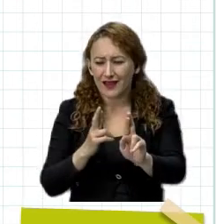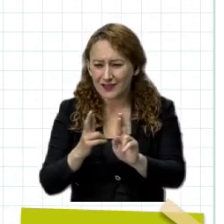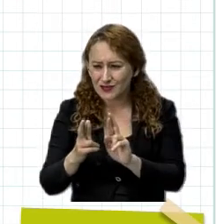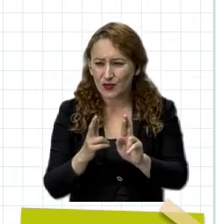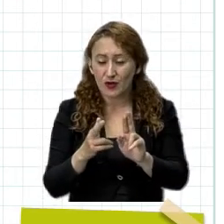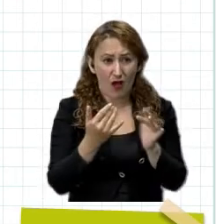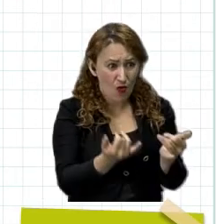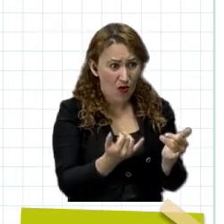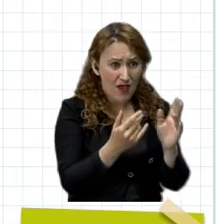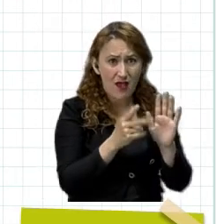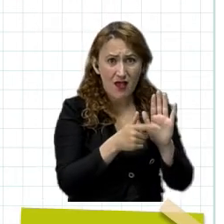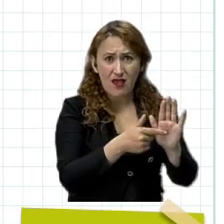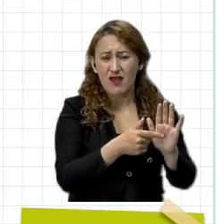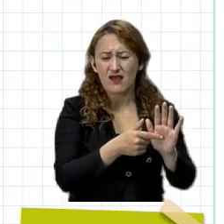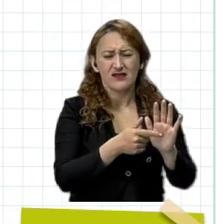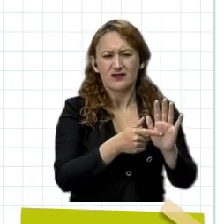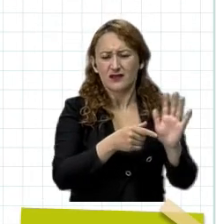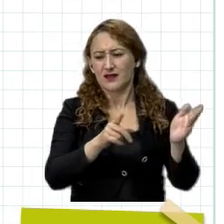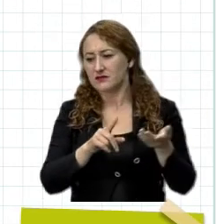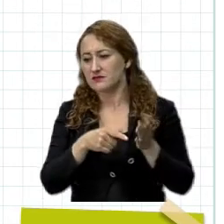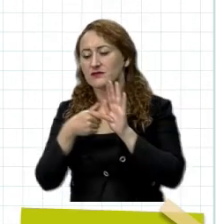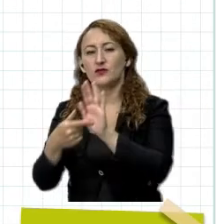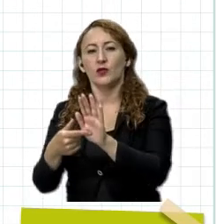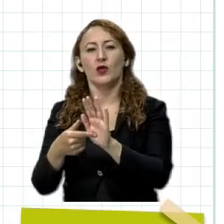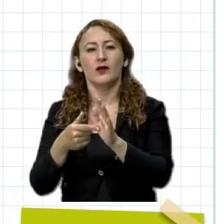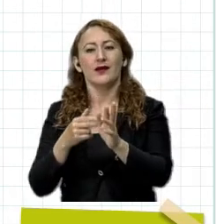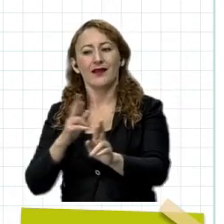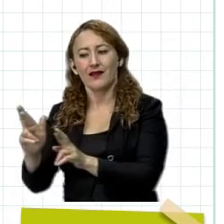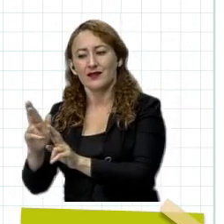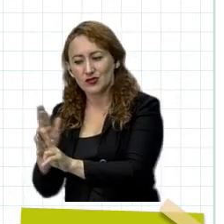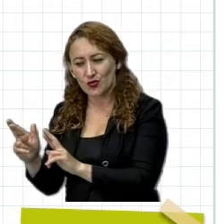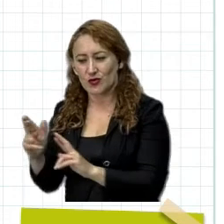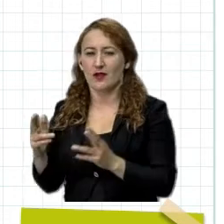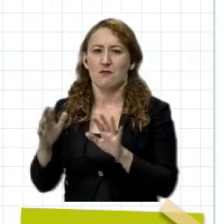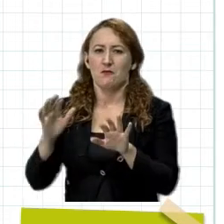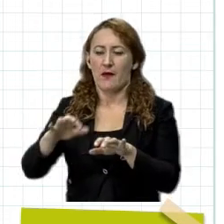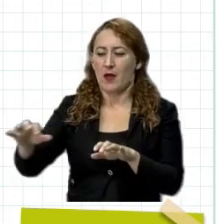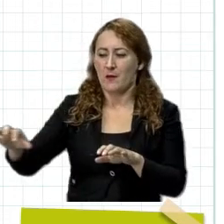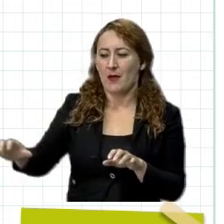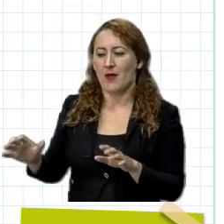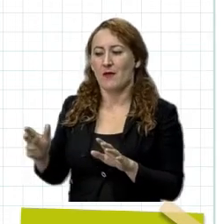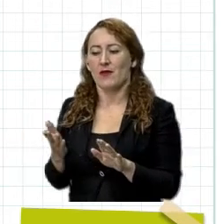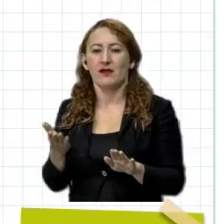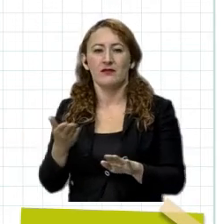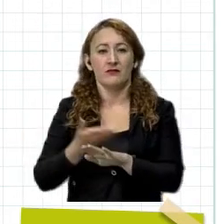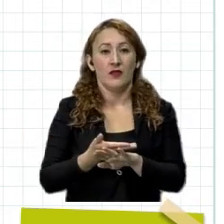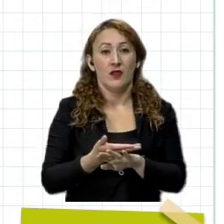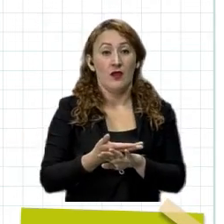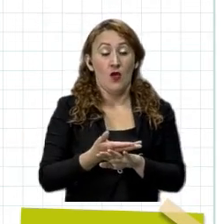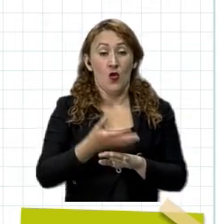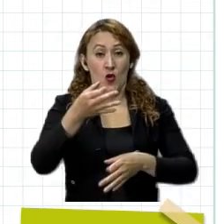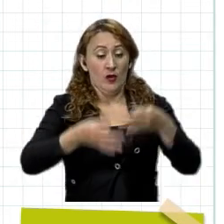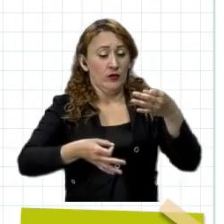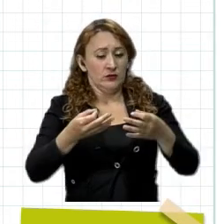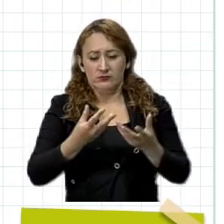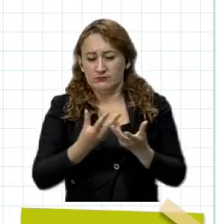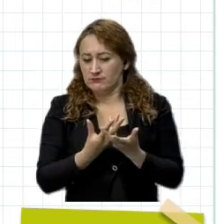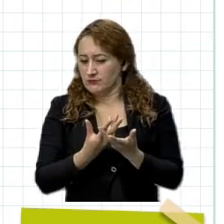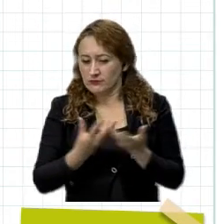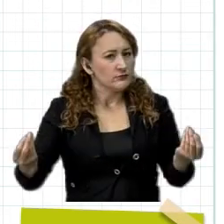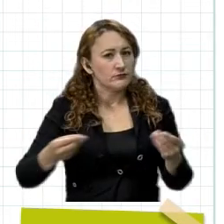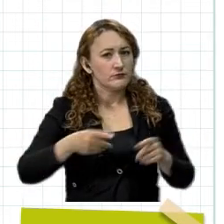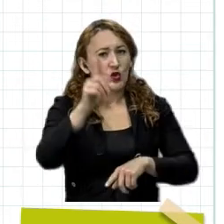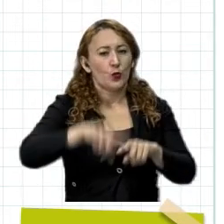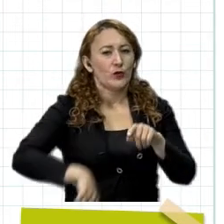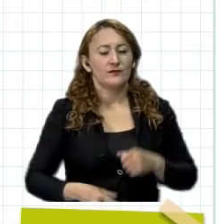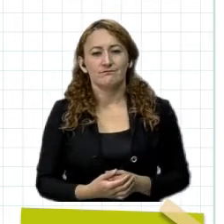interseccional, enmarañado, donde planteemos la indivisibilidad de la justicia